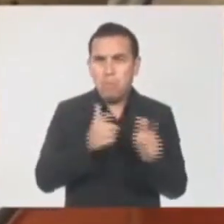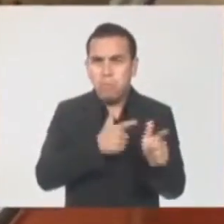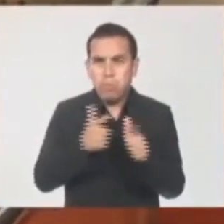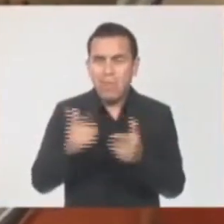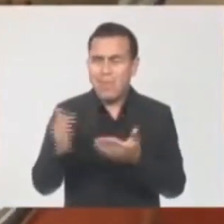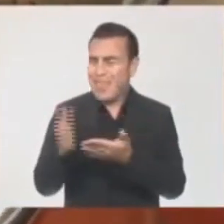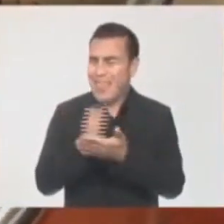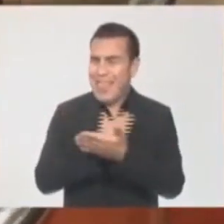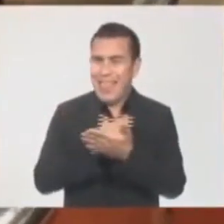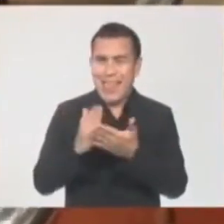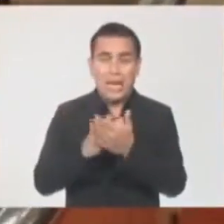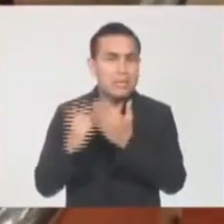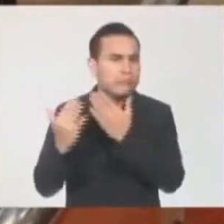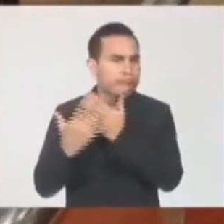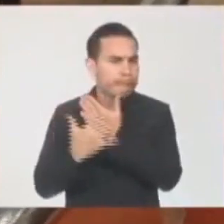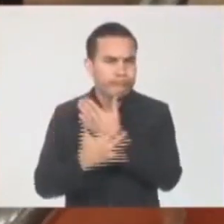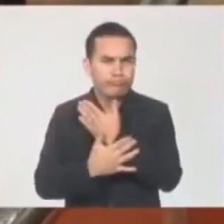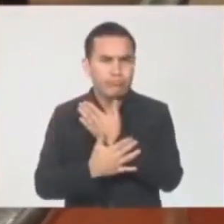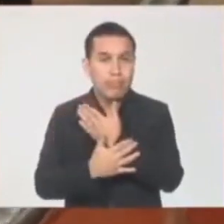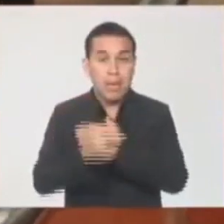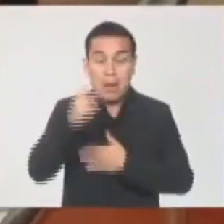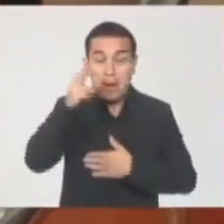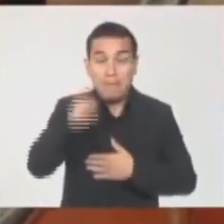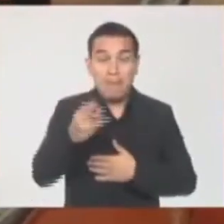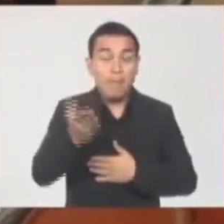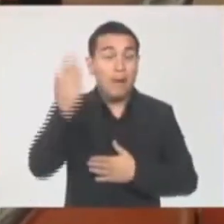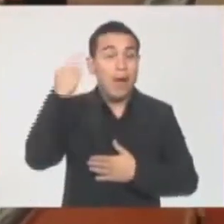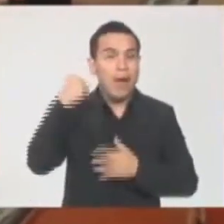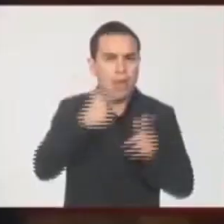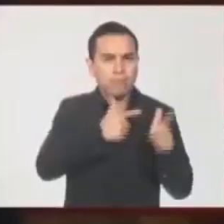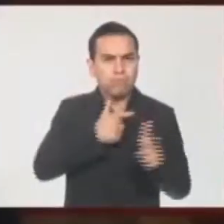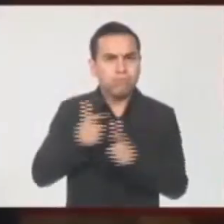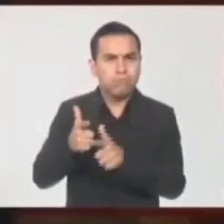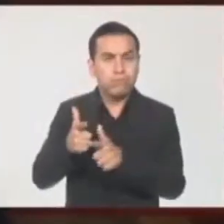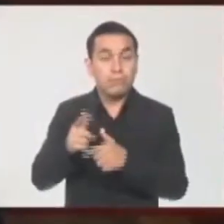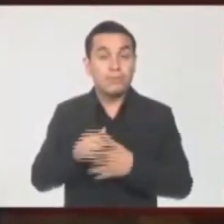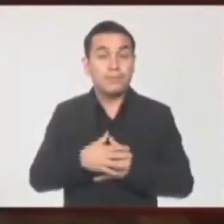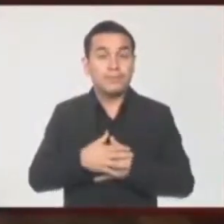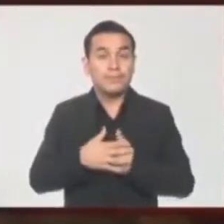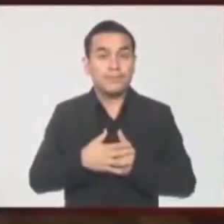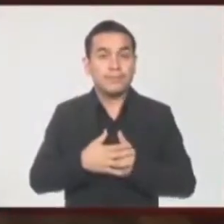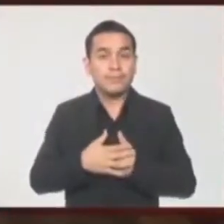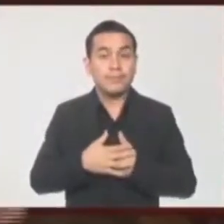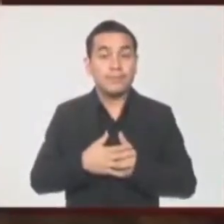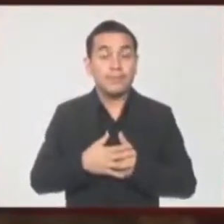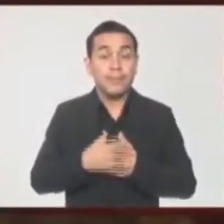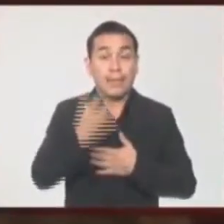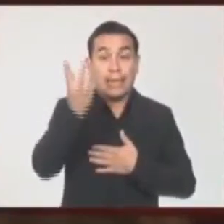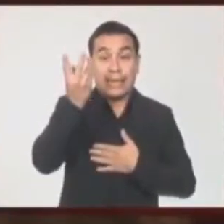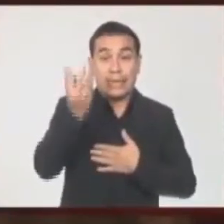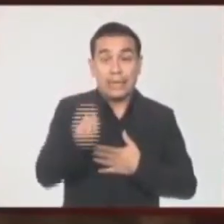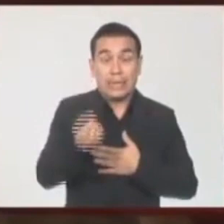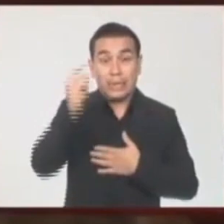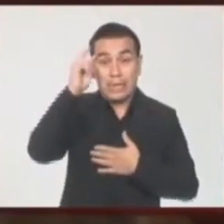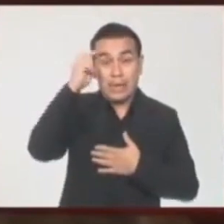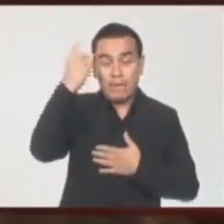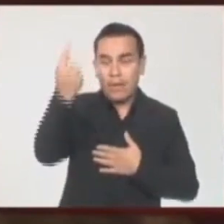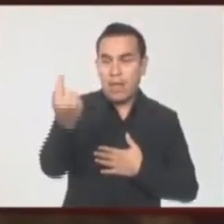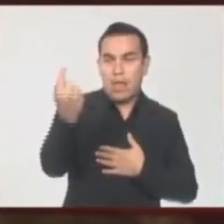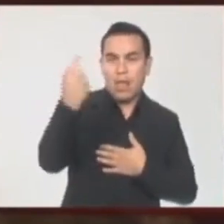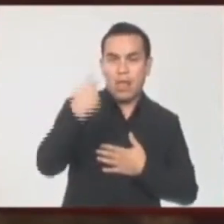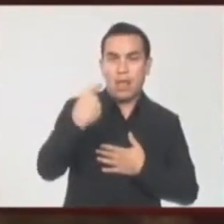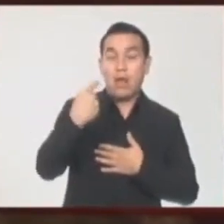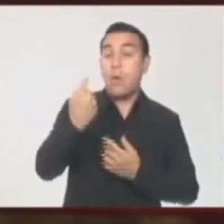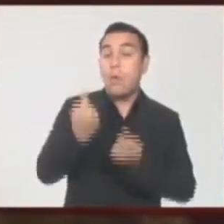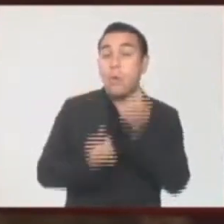derramar una tan sola gota de sangre, como lo intentaron en la guerra civil. Ese día nos dieron un mandato, uno